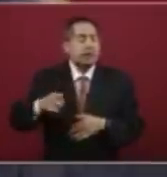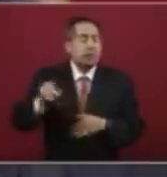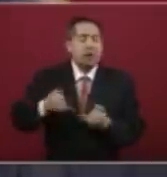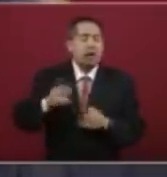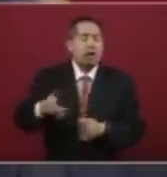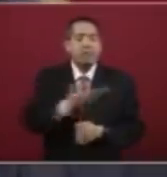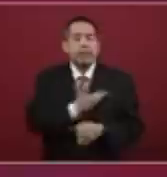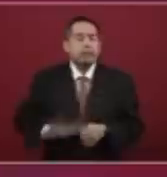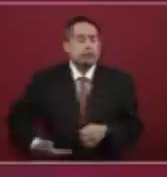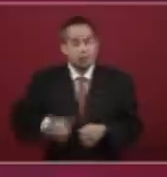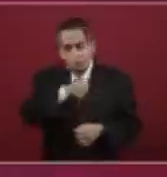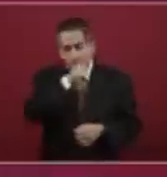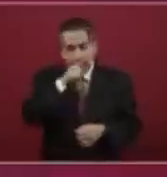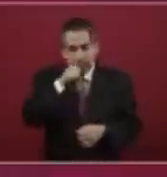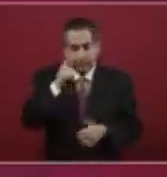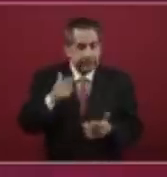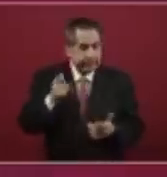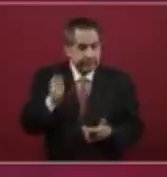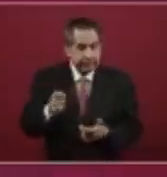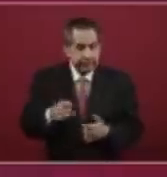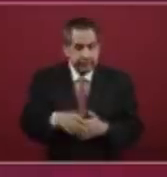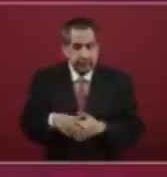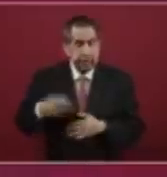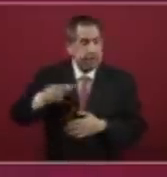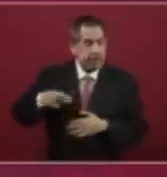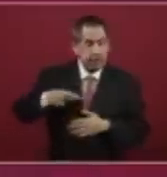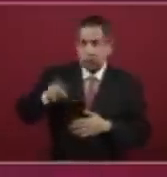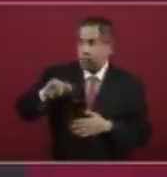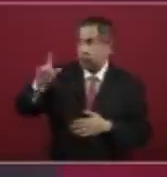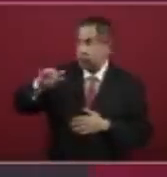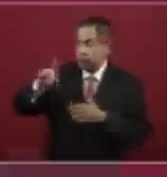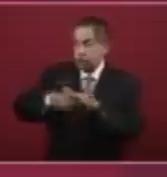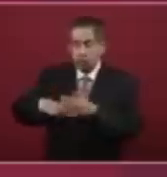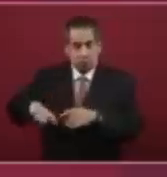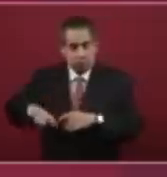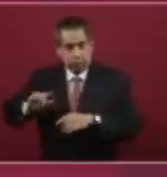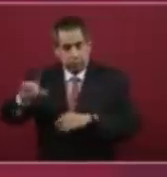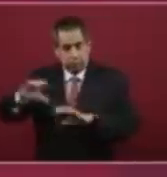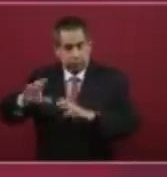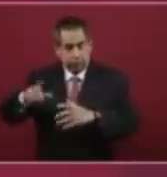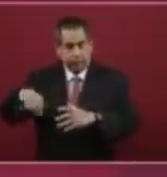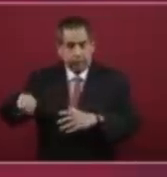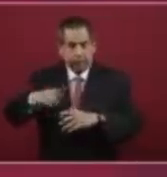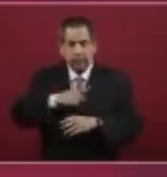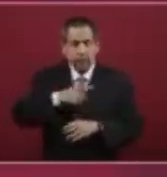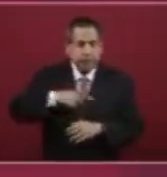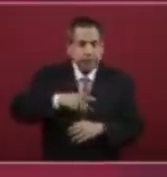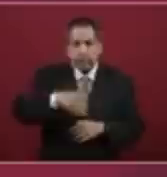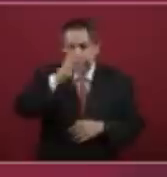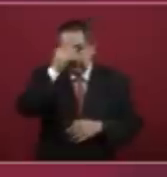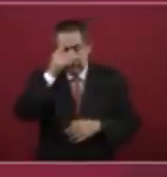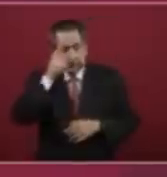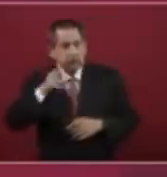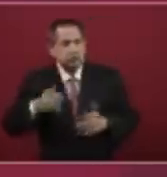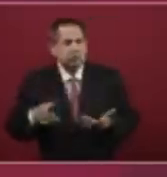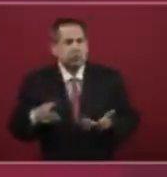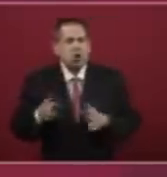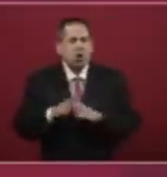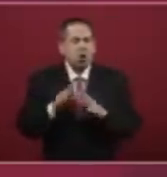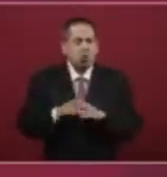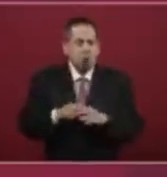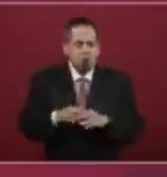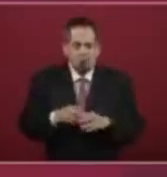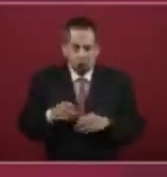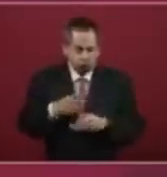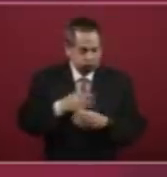que el servidor público aprendan a vivir en la justa